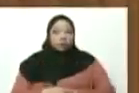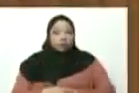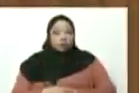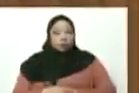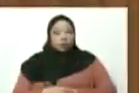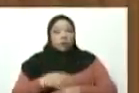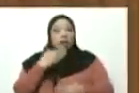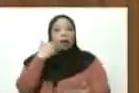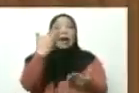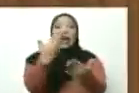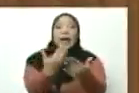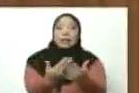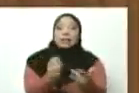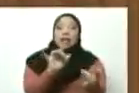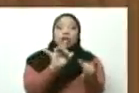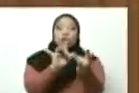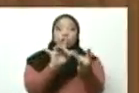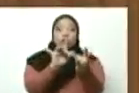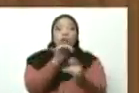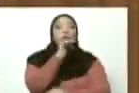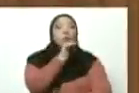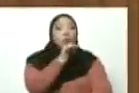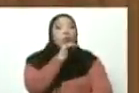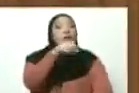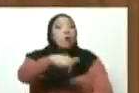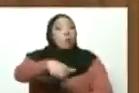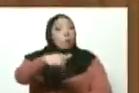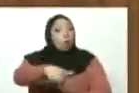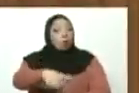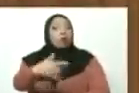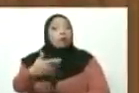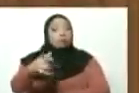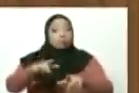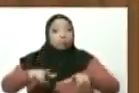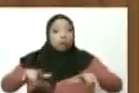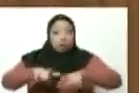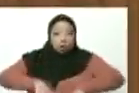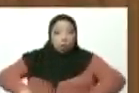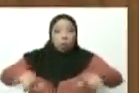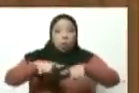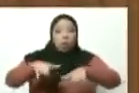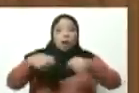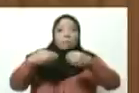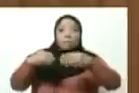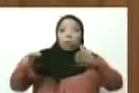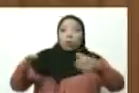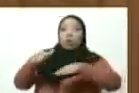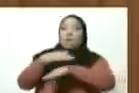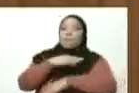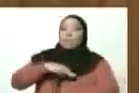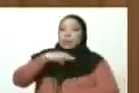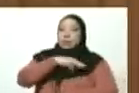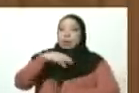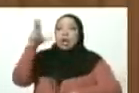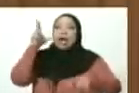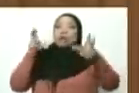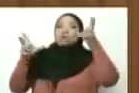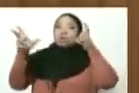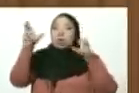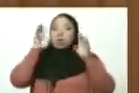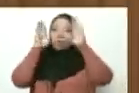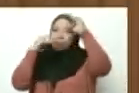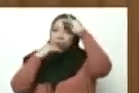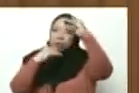así es gracias por el contacto informativo que establecemos a esta hora desde la sede del ministerio público de inmediato vamos a escuchar declaraciones